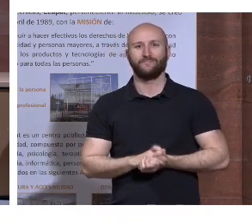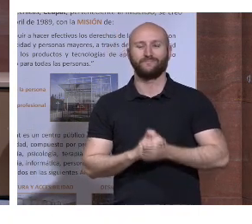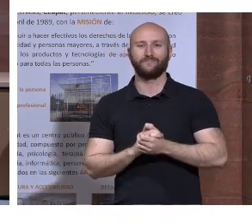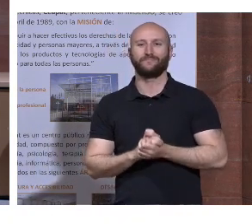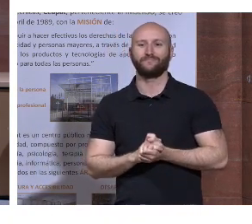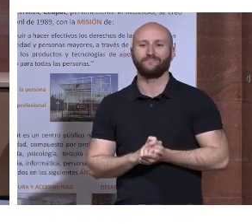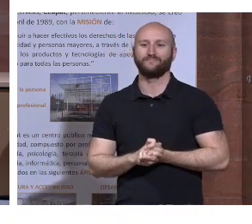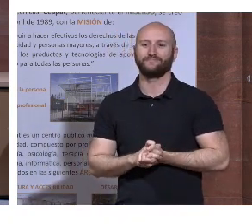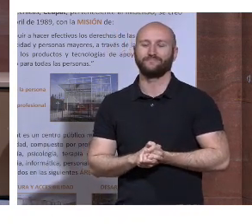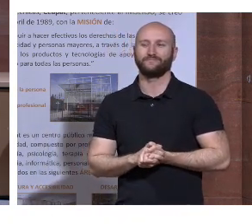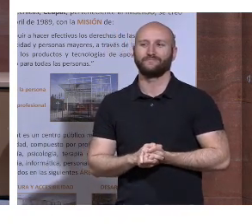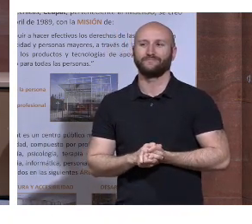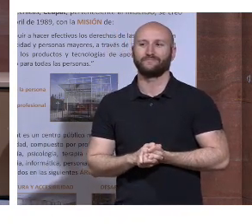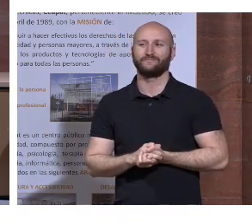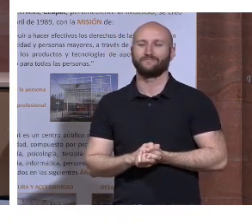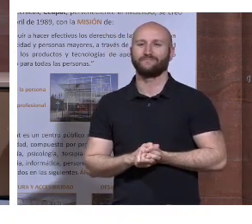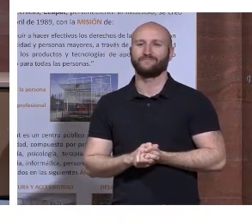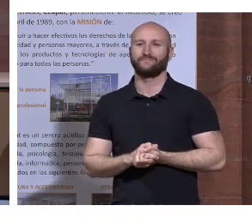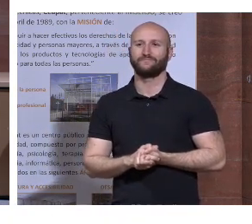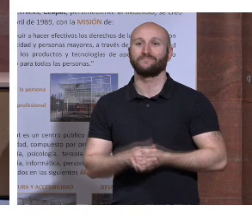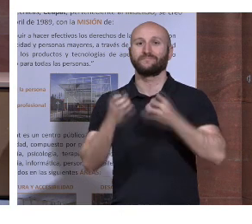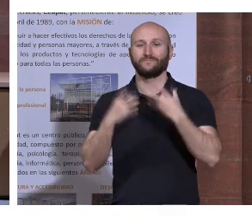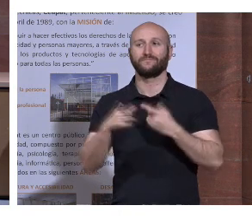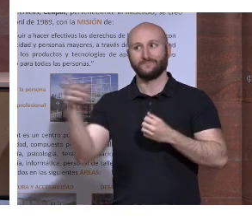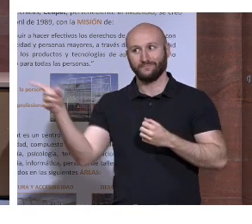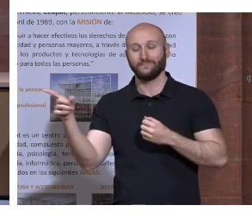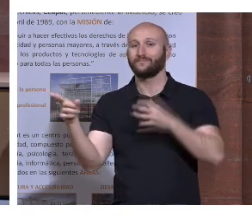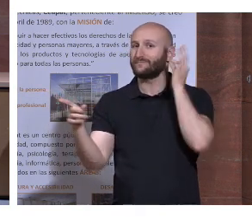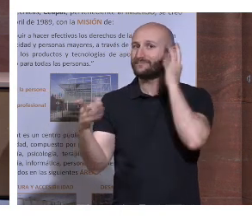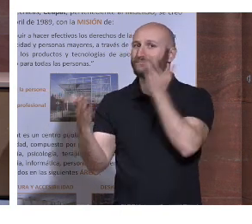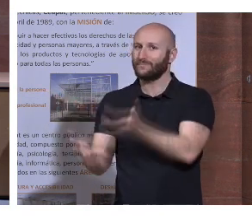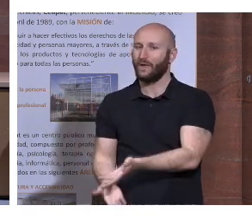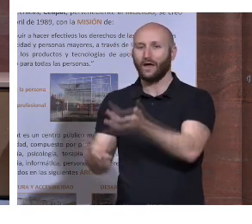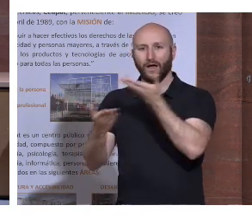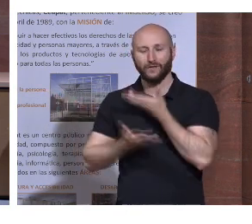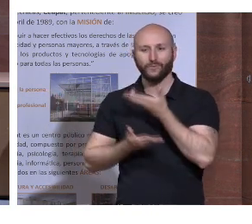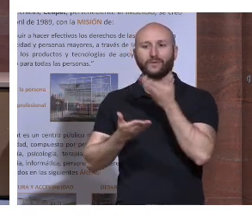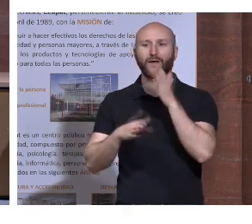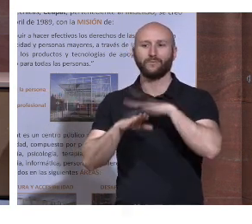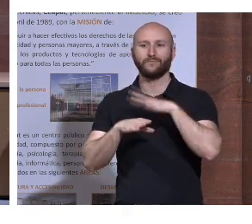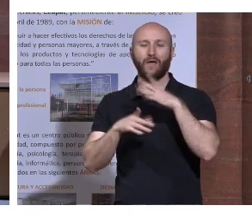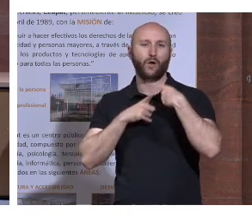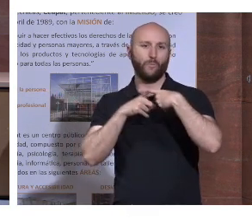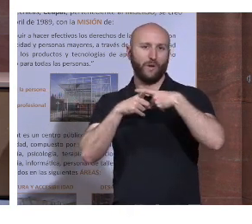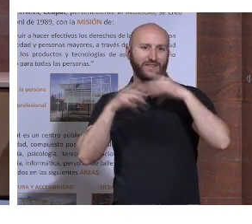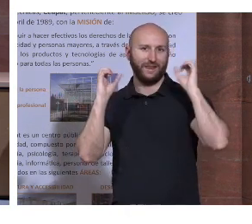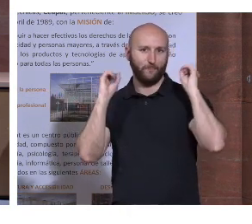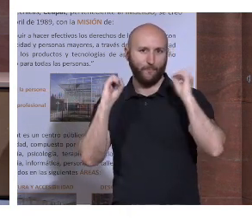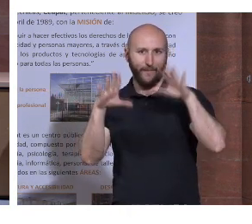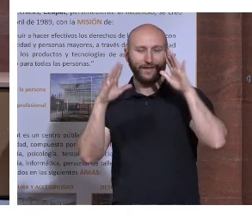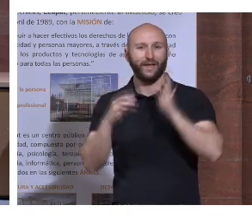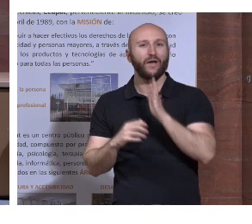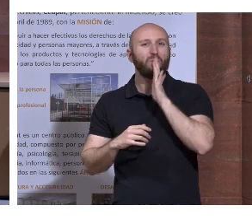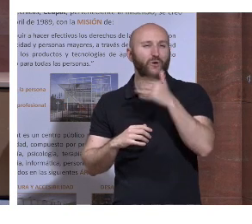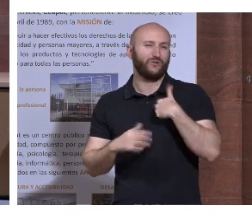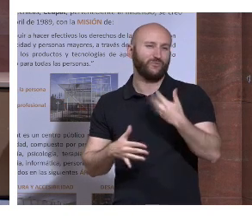Margarita. Bueno, pues Margarita nos va a ayudar a compartir una magia, porque a mí